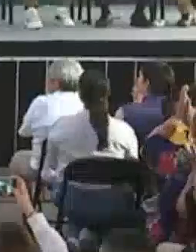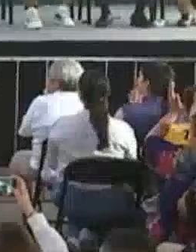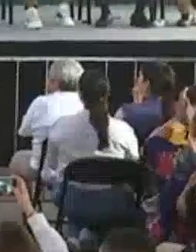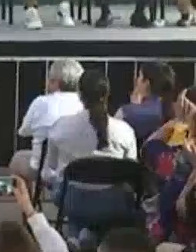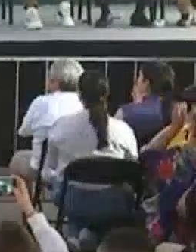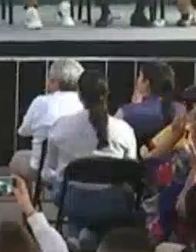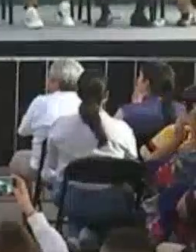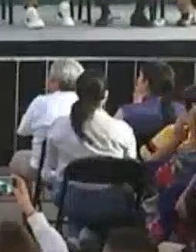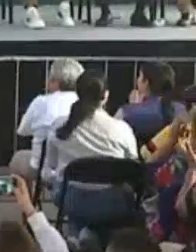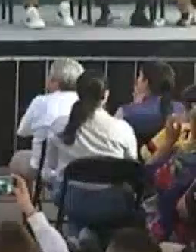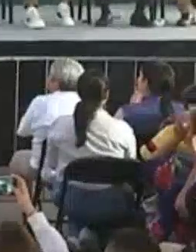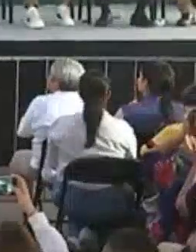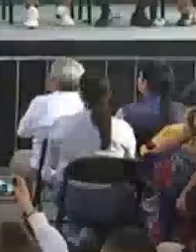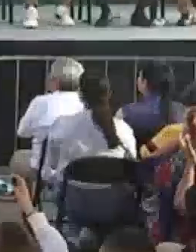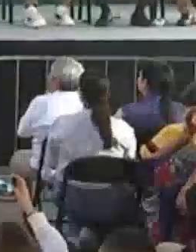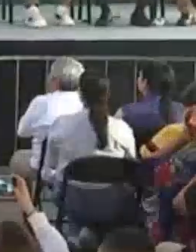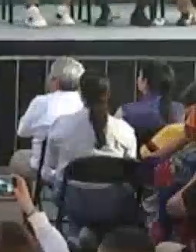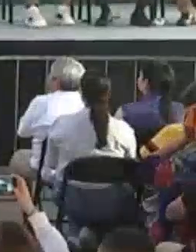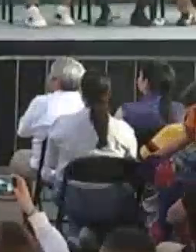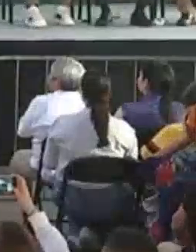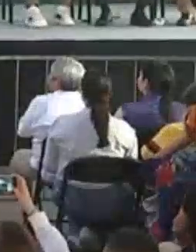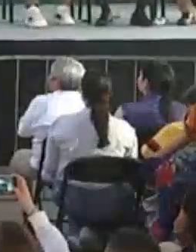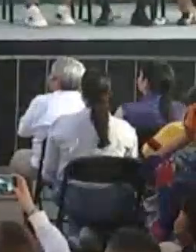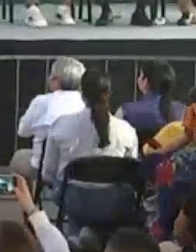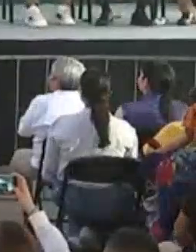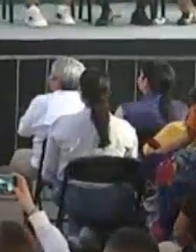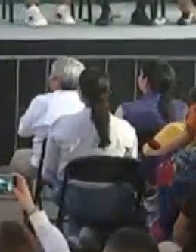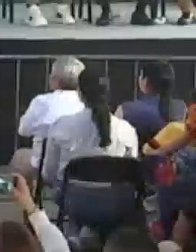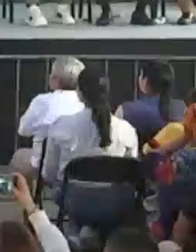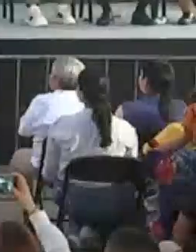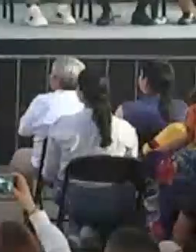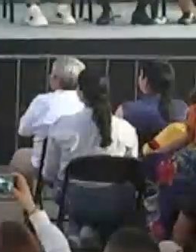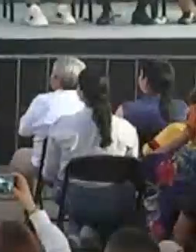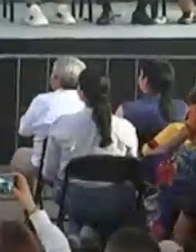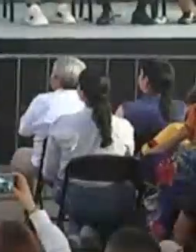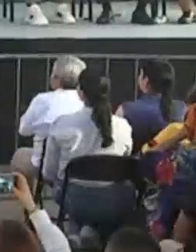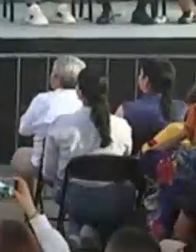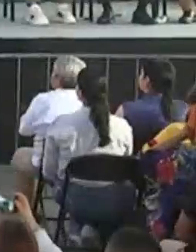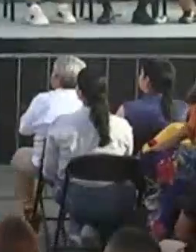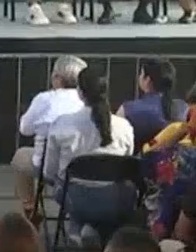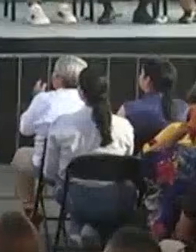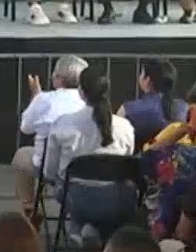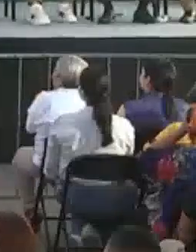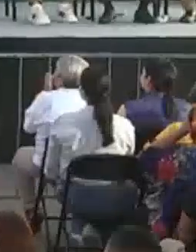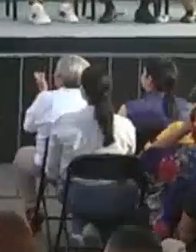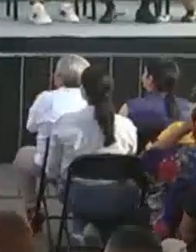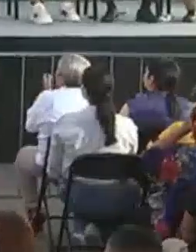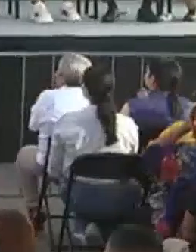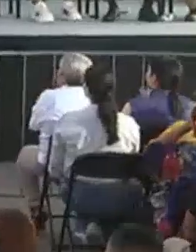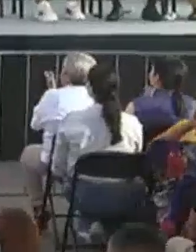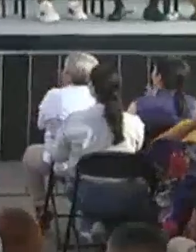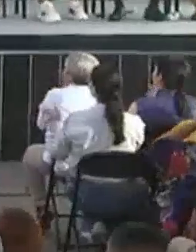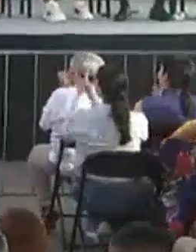A continuación, hace uso de la palabra la secretaria de Bienestar, Ariadna Montiel Reyes.